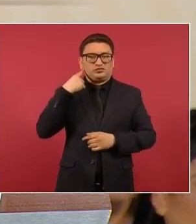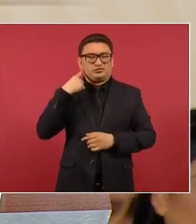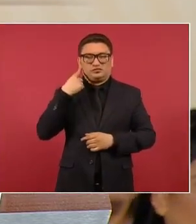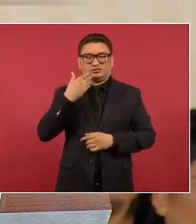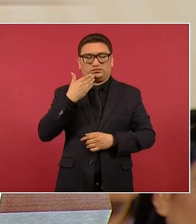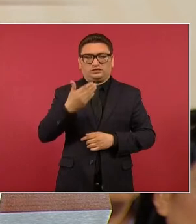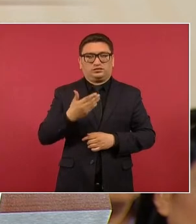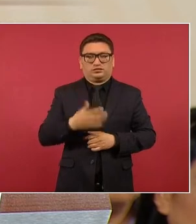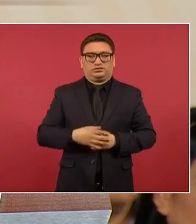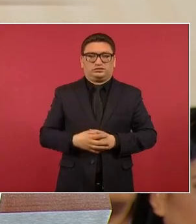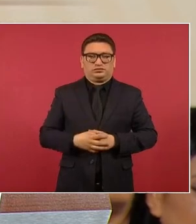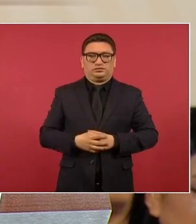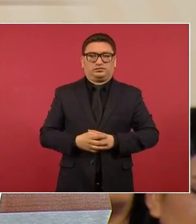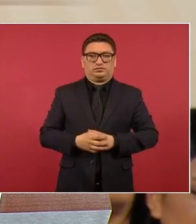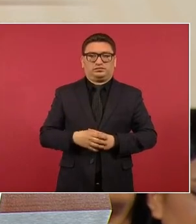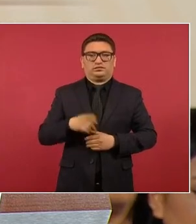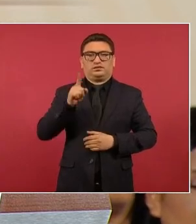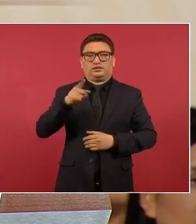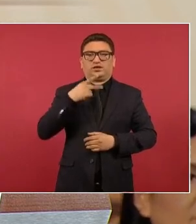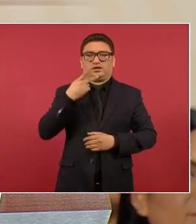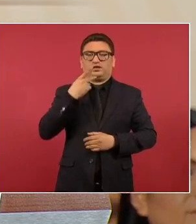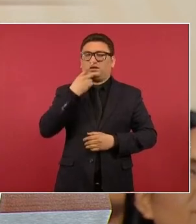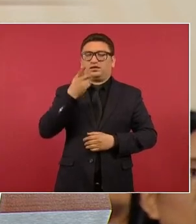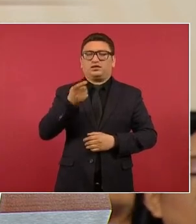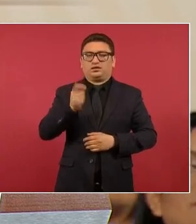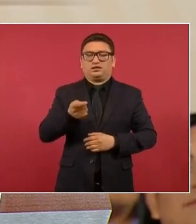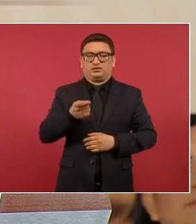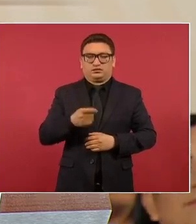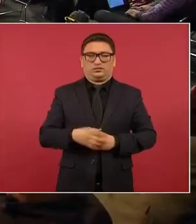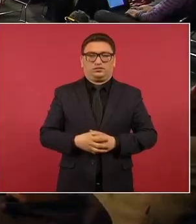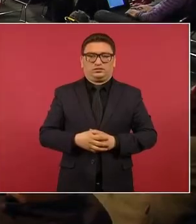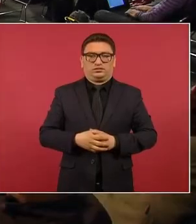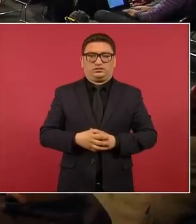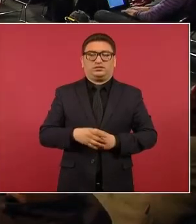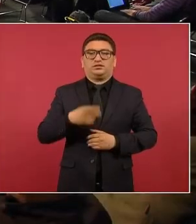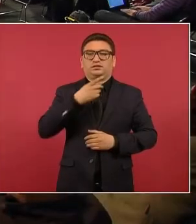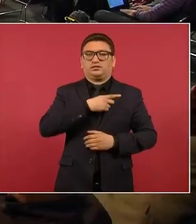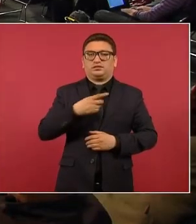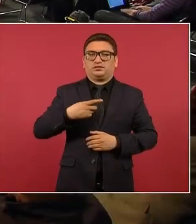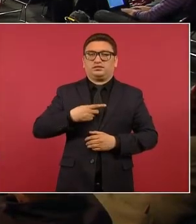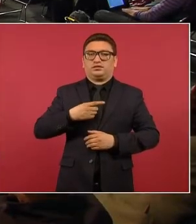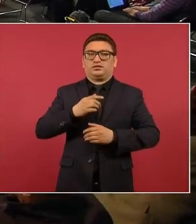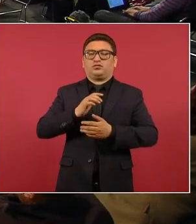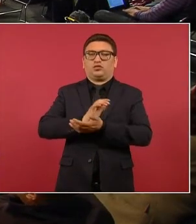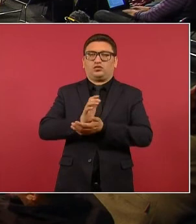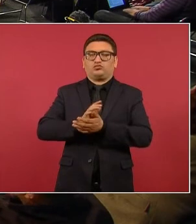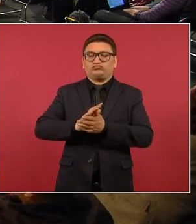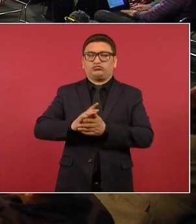aprecia bien. Lo que él está diciendo es que hay que reprimir